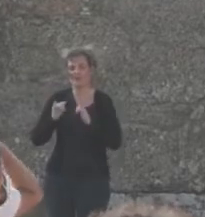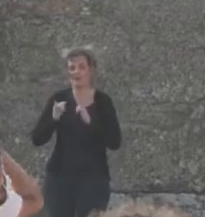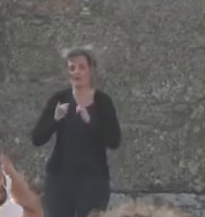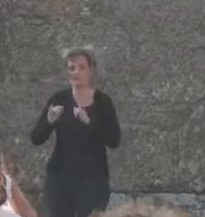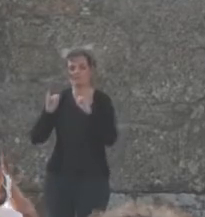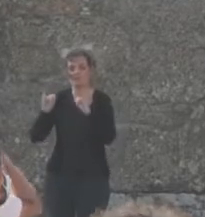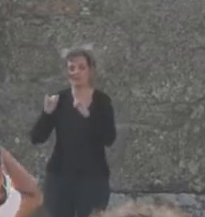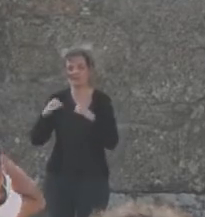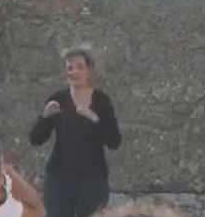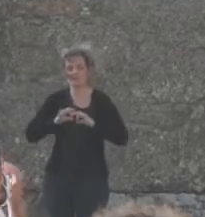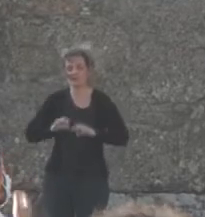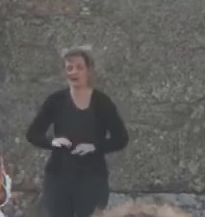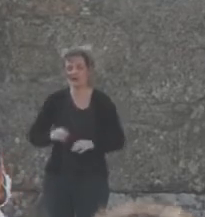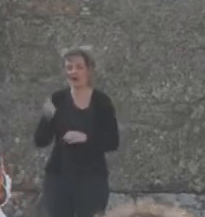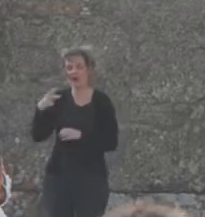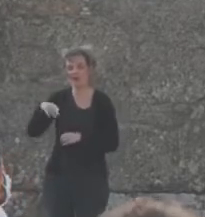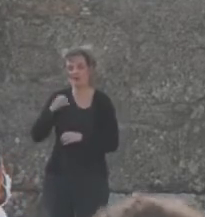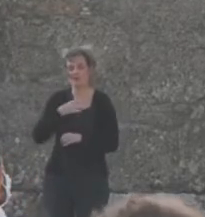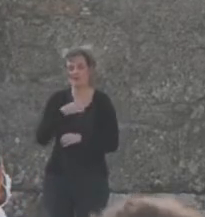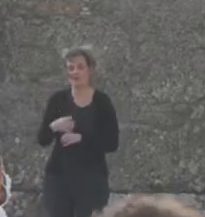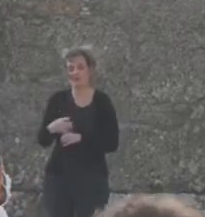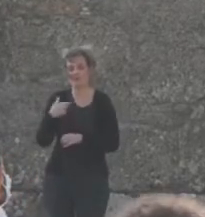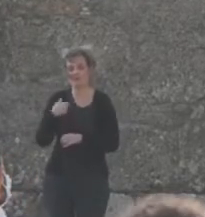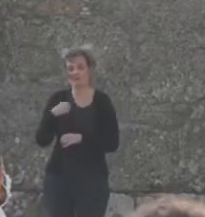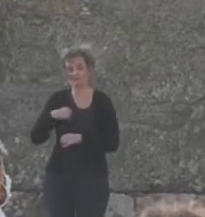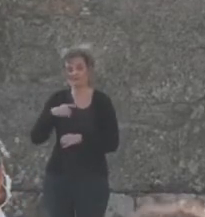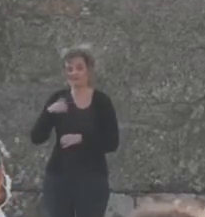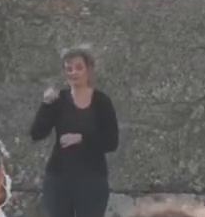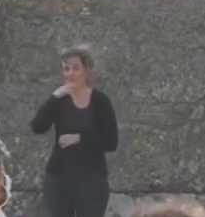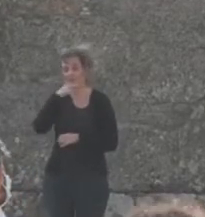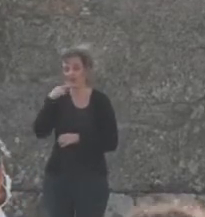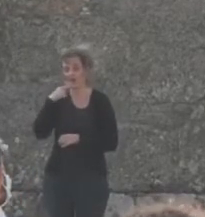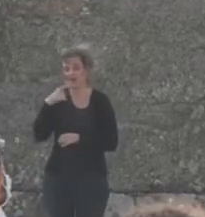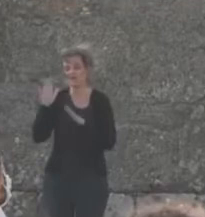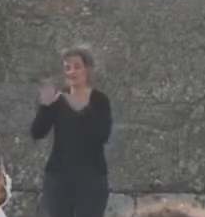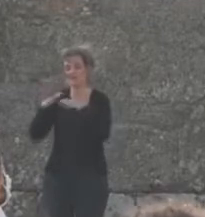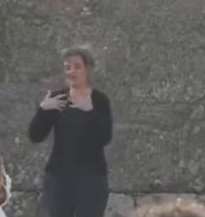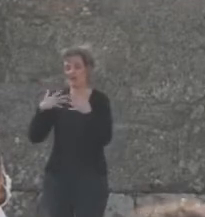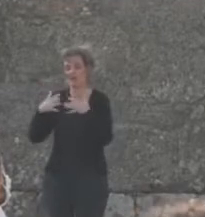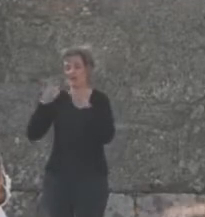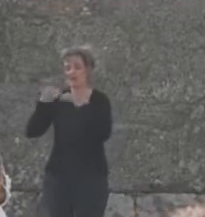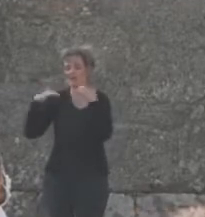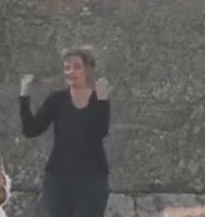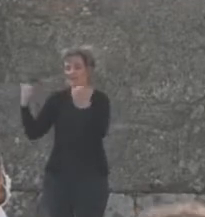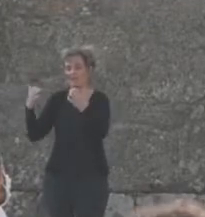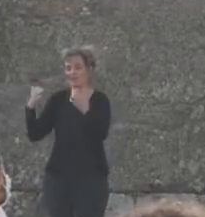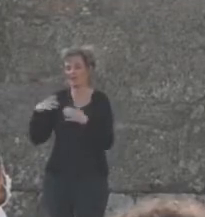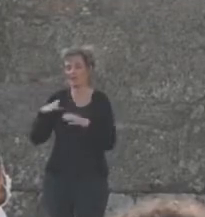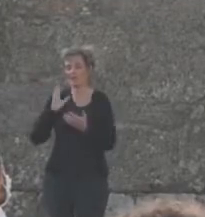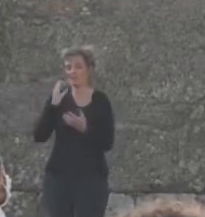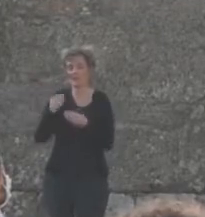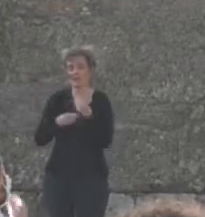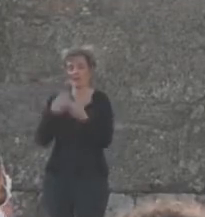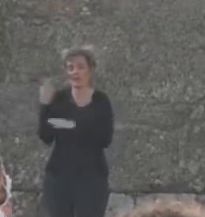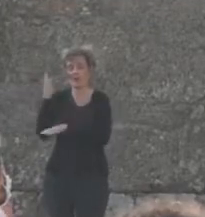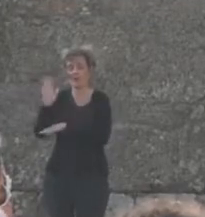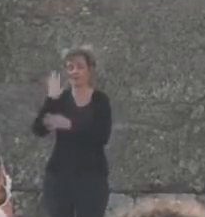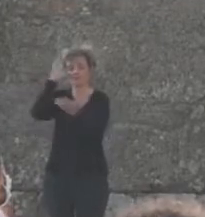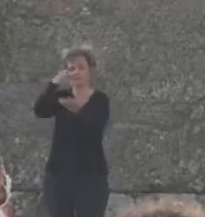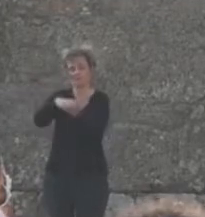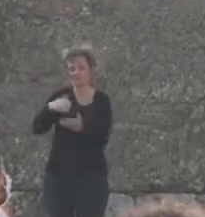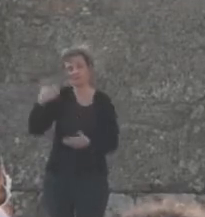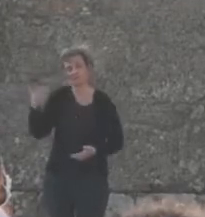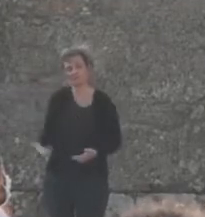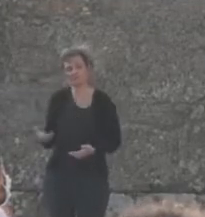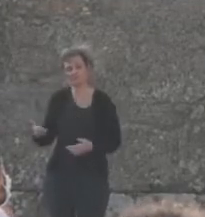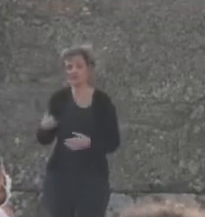Blanco. En marzo do mesmo ano, no Salón de Plenos do Concello, celebrouse un acto institucional moi relevante,